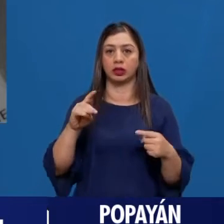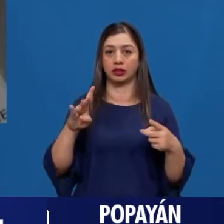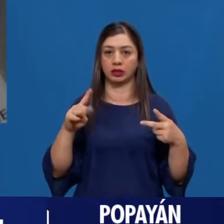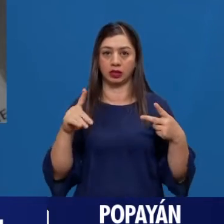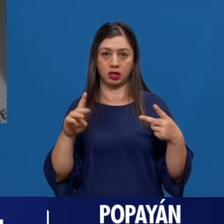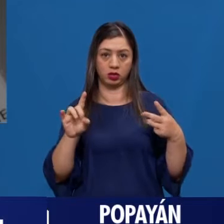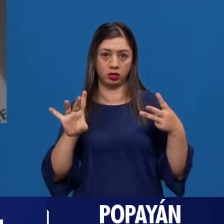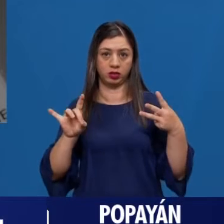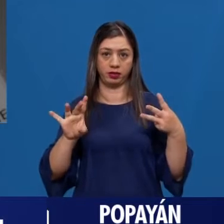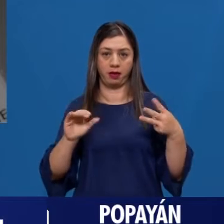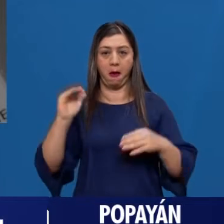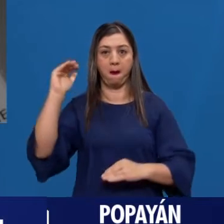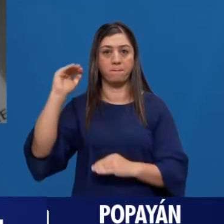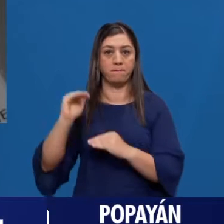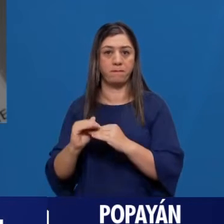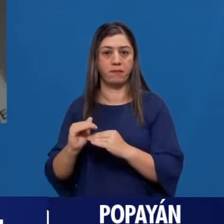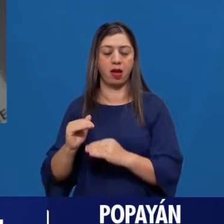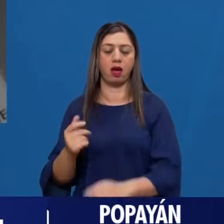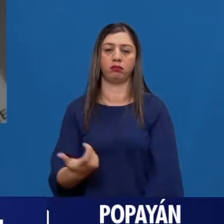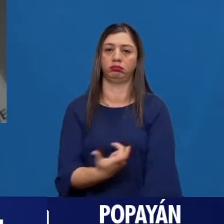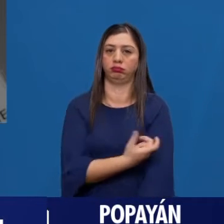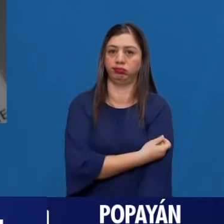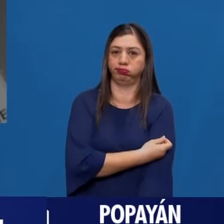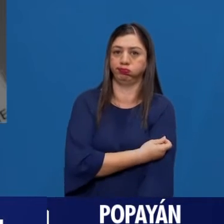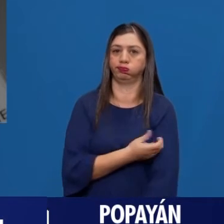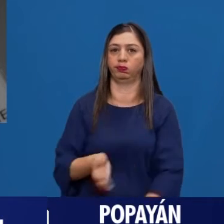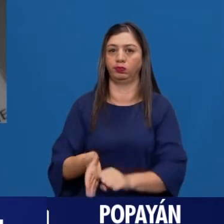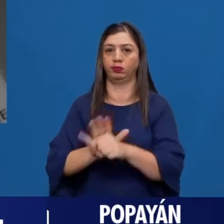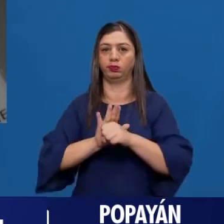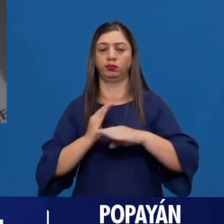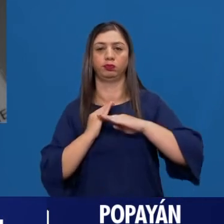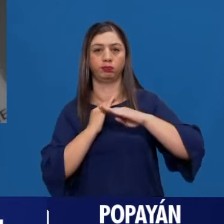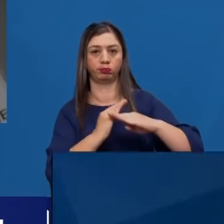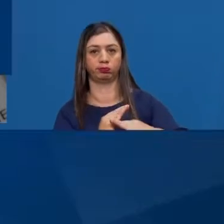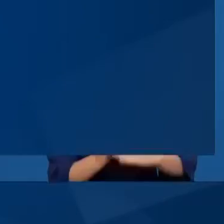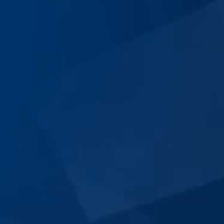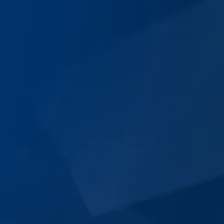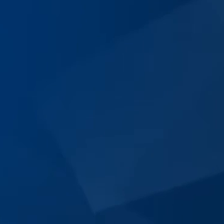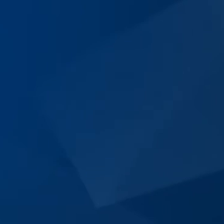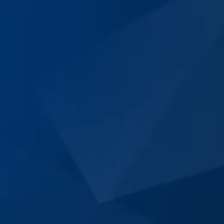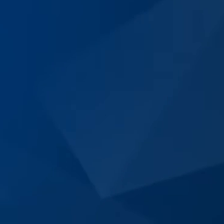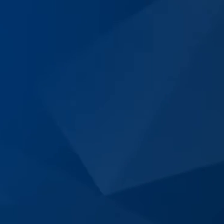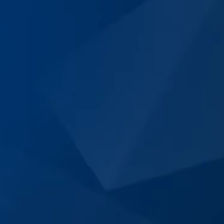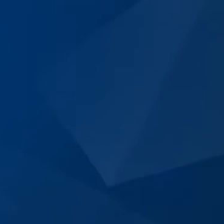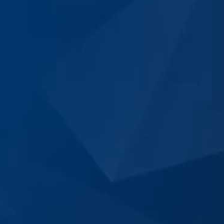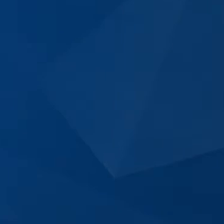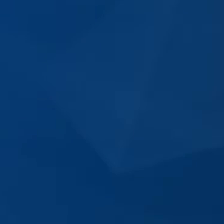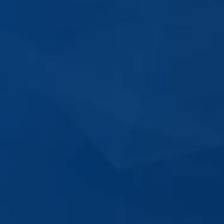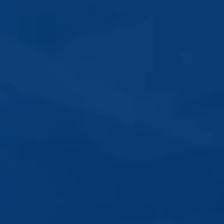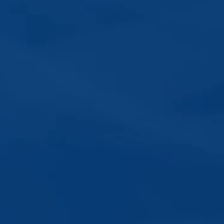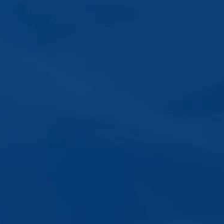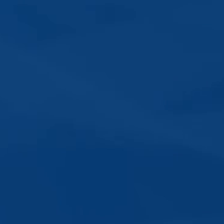14 y 15 las de menor impacto en la inmunización contra la COVID-19.